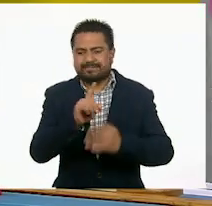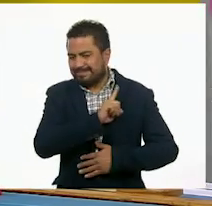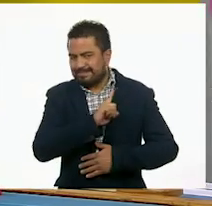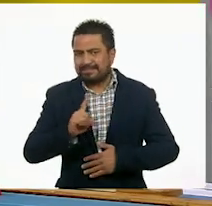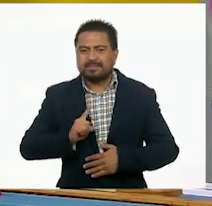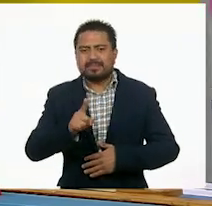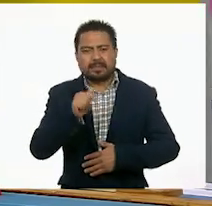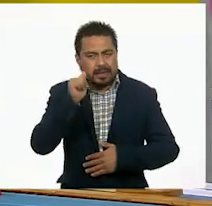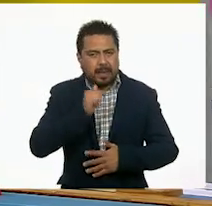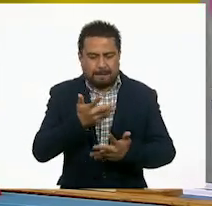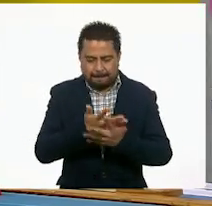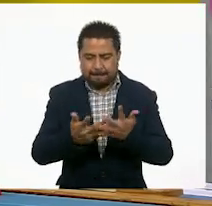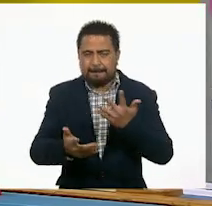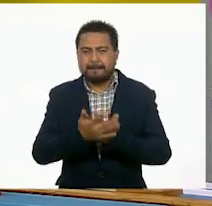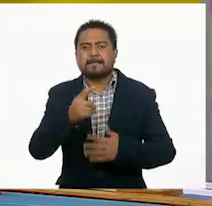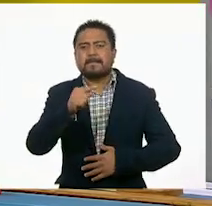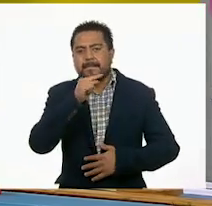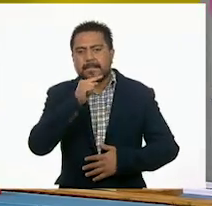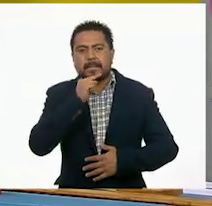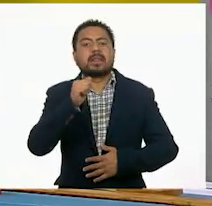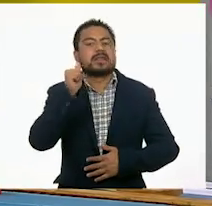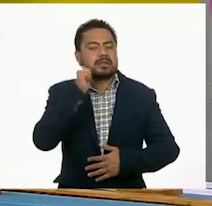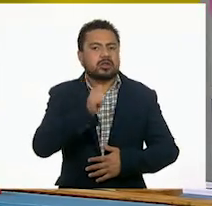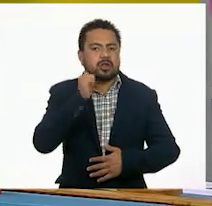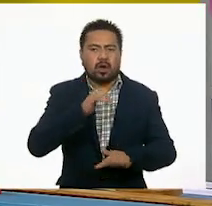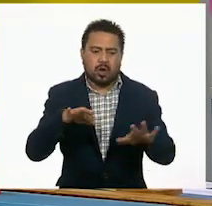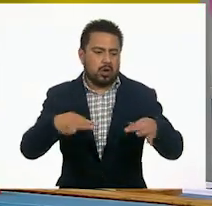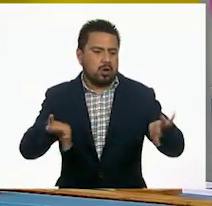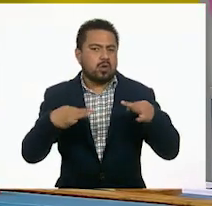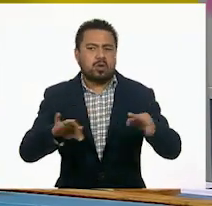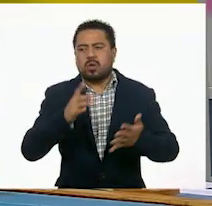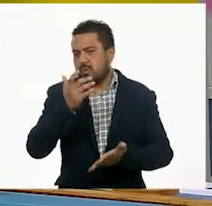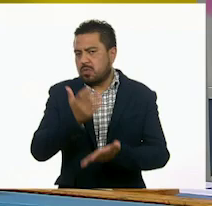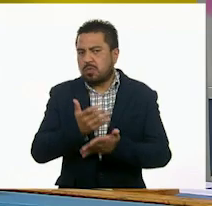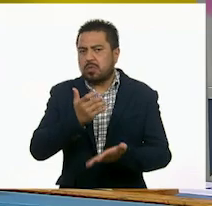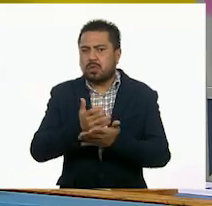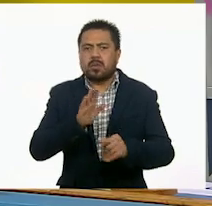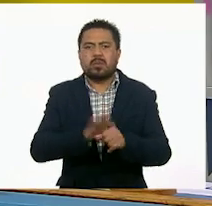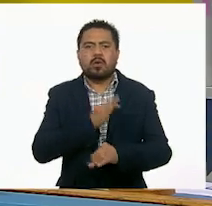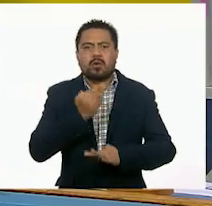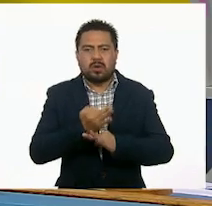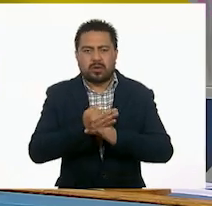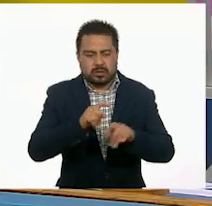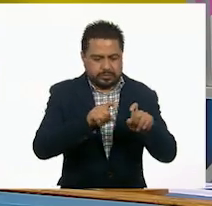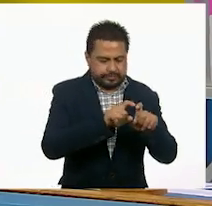tener siempre a la mano un lápiz, siempre tener una hoja, su cuaderno, porque vamos a